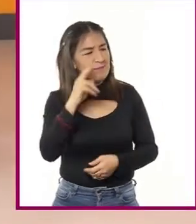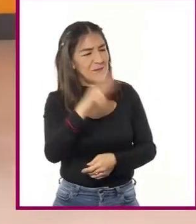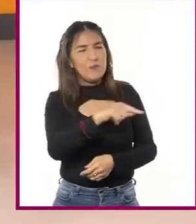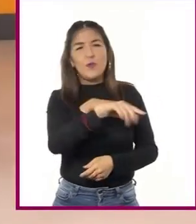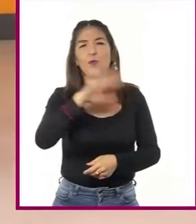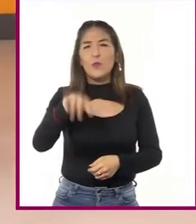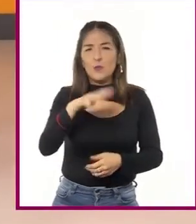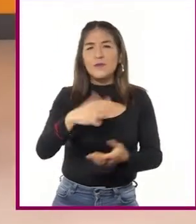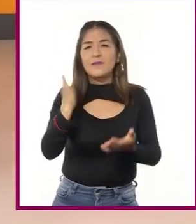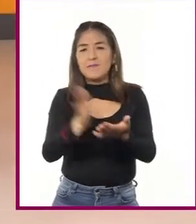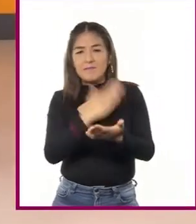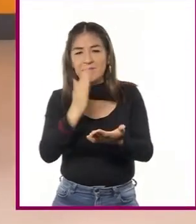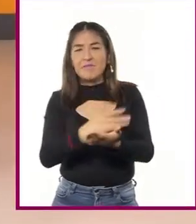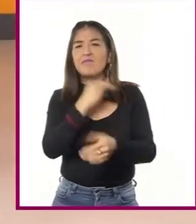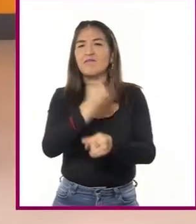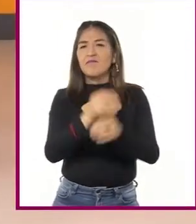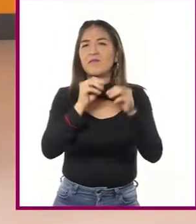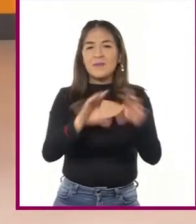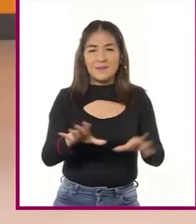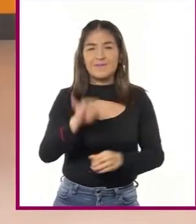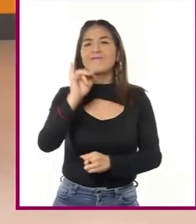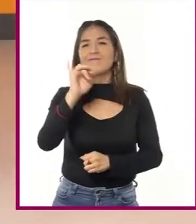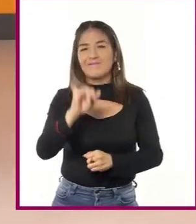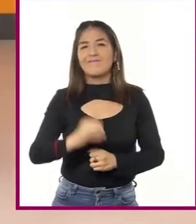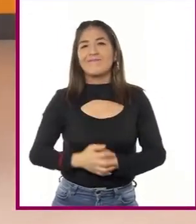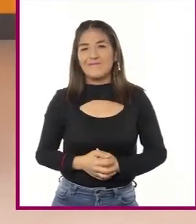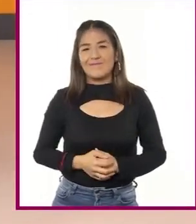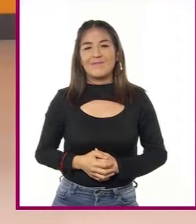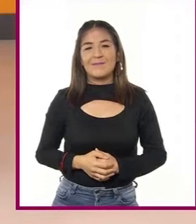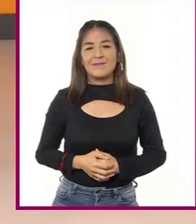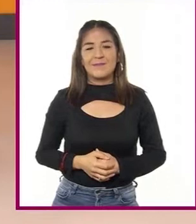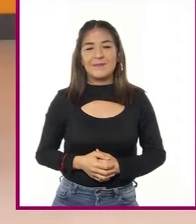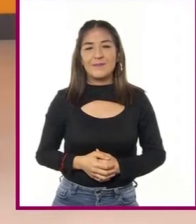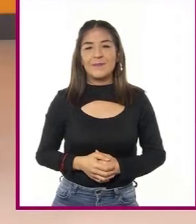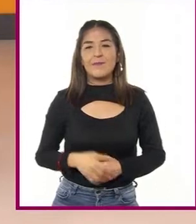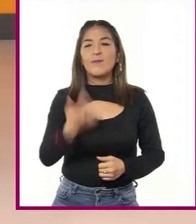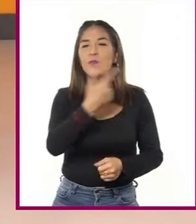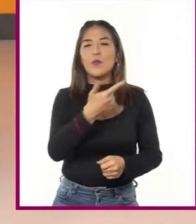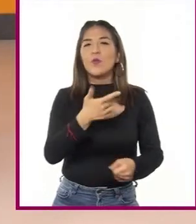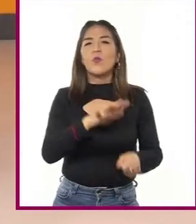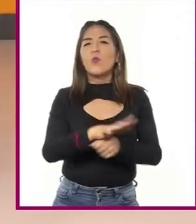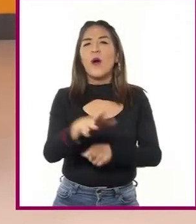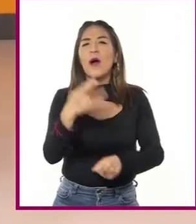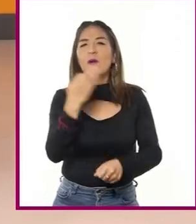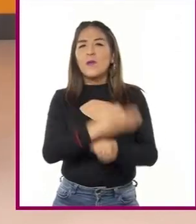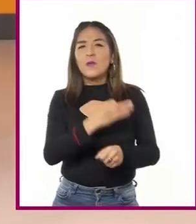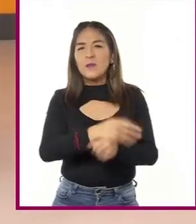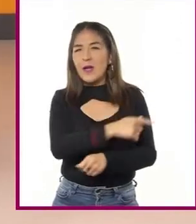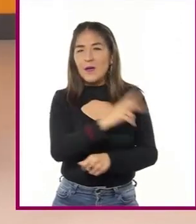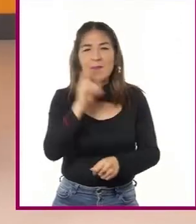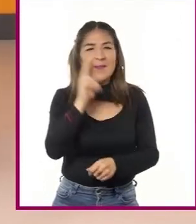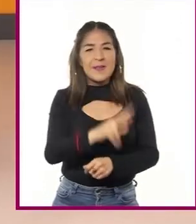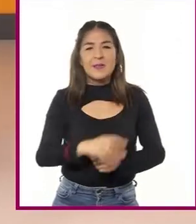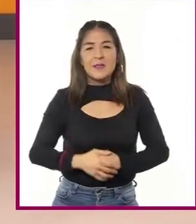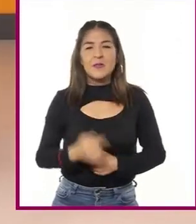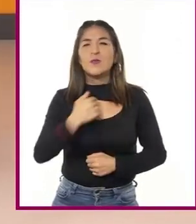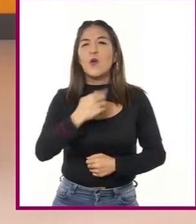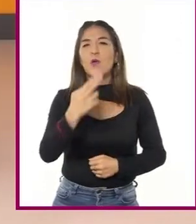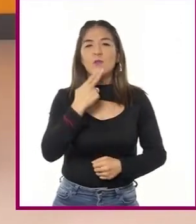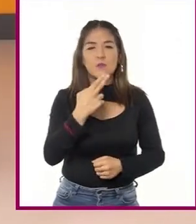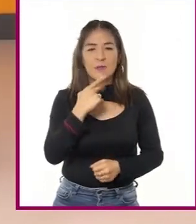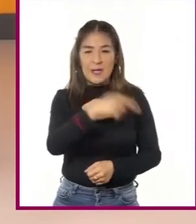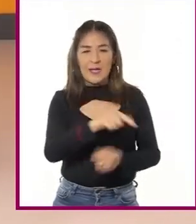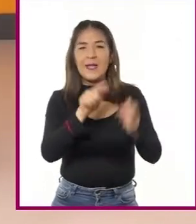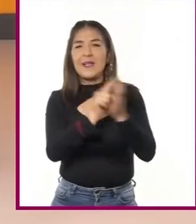buscabas en varias fuentes de información. Así es, Roberto. ¿Cuáles ocupabas? Utilizaba